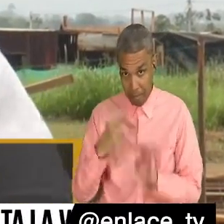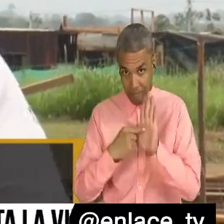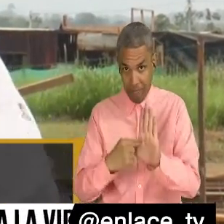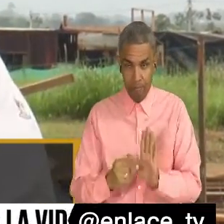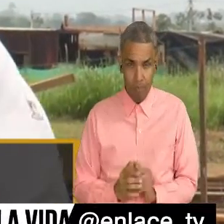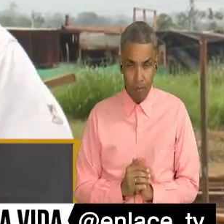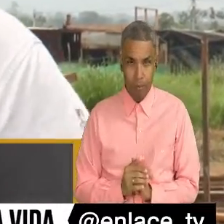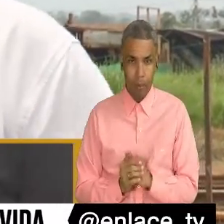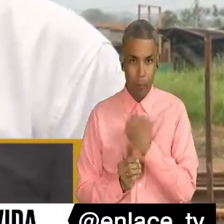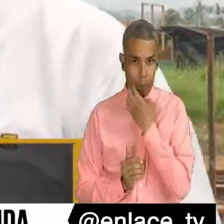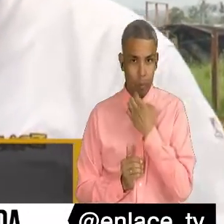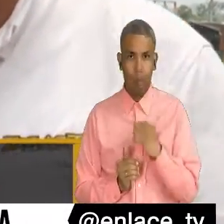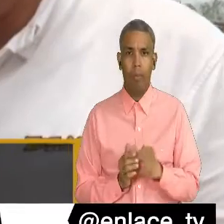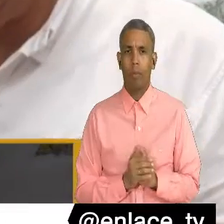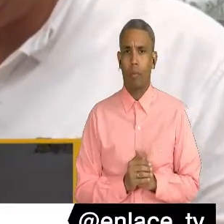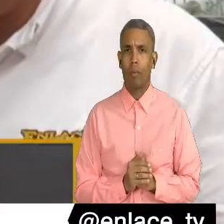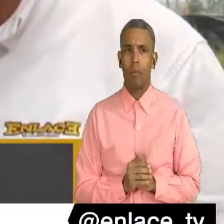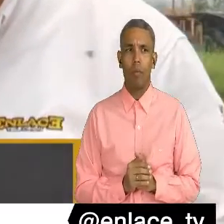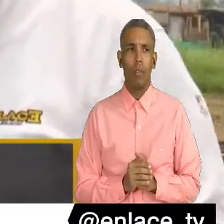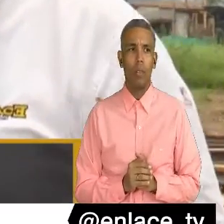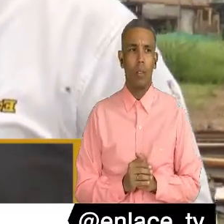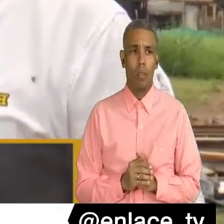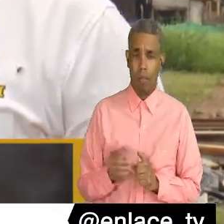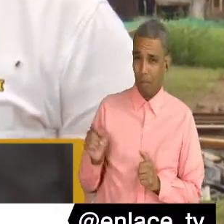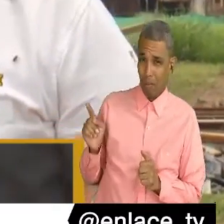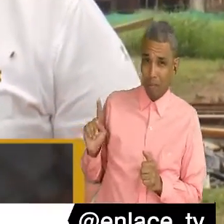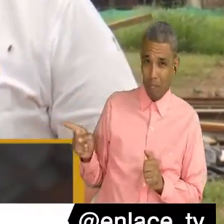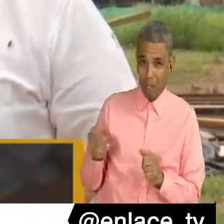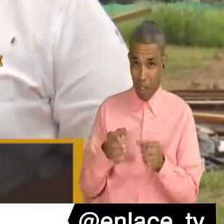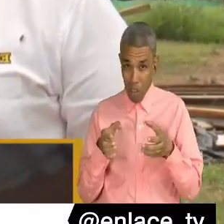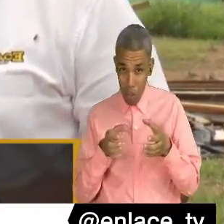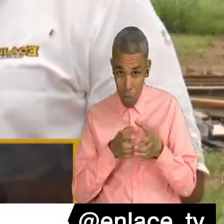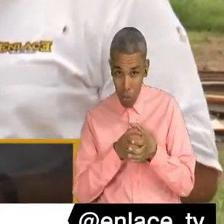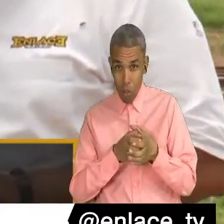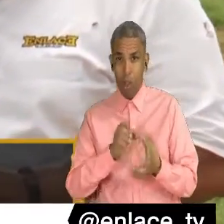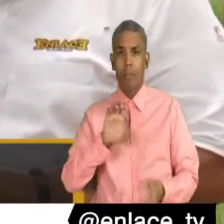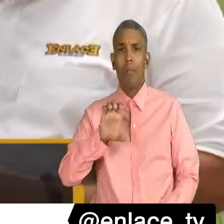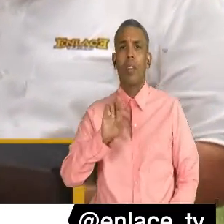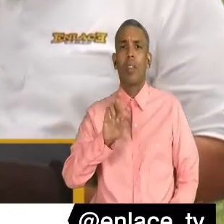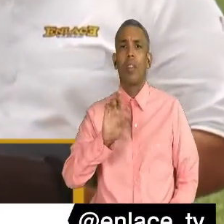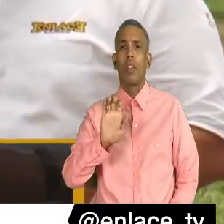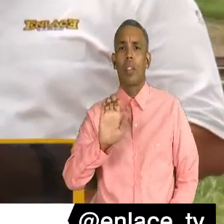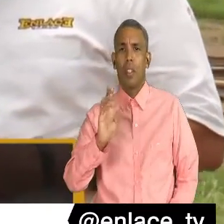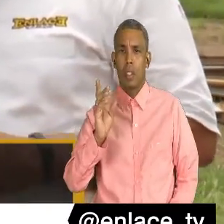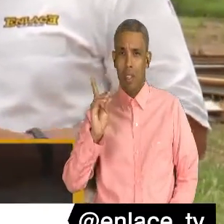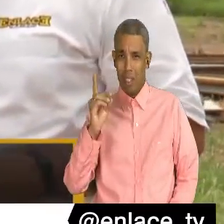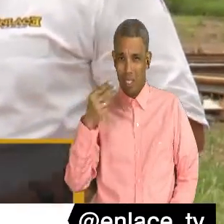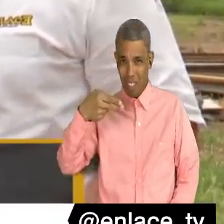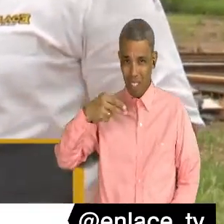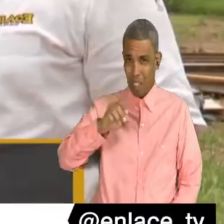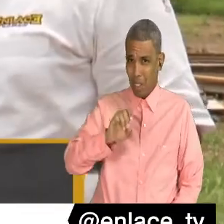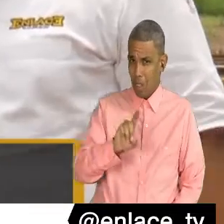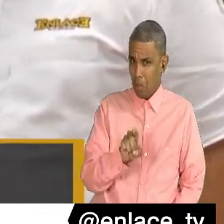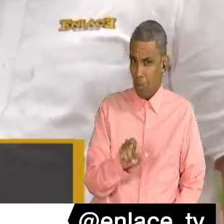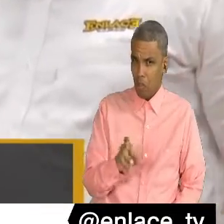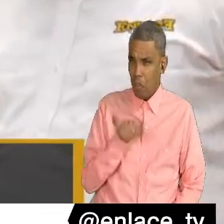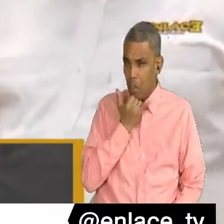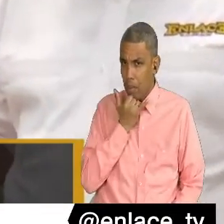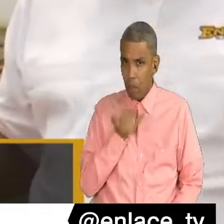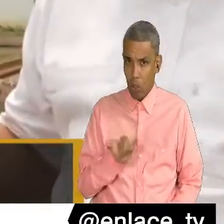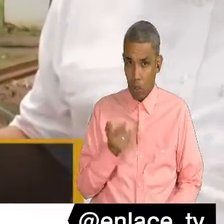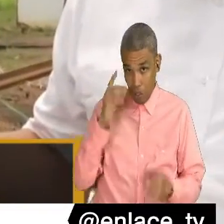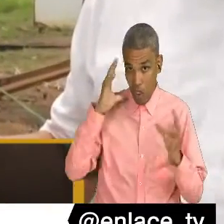Dignidad. Urfran Cadena es miembro de Credos, han estado pendientes de esta diligencia con las buenas tardes. Urfran, ¿a qué acuerdos se han llegado?